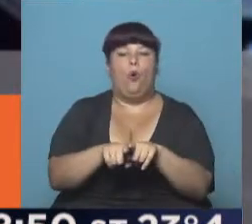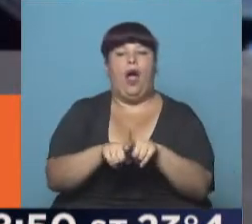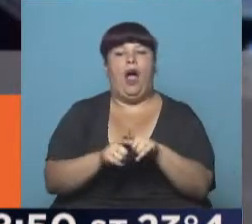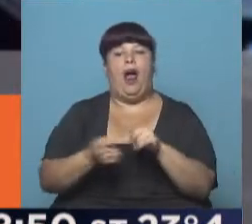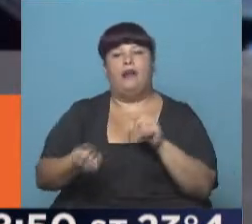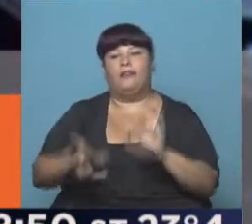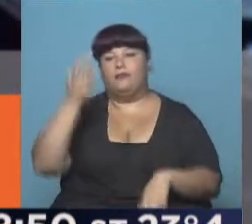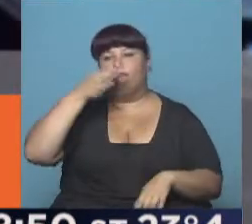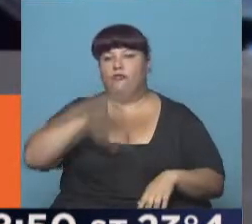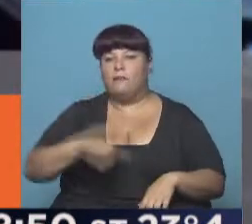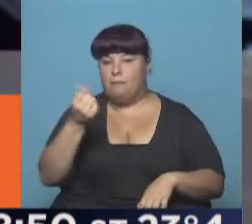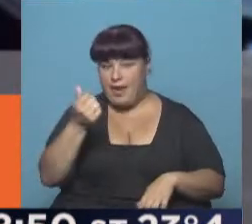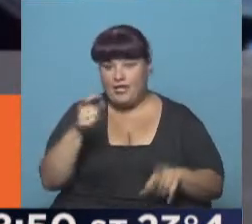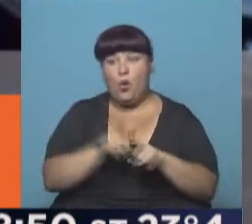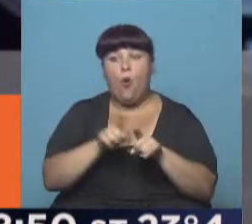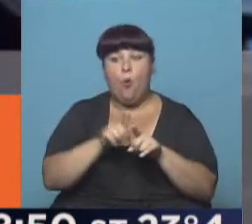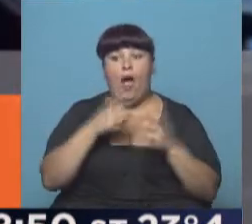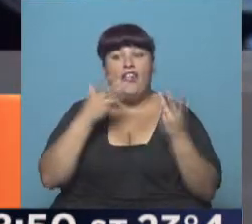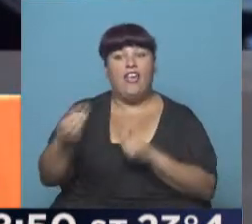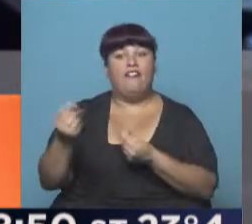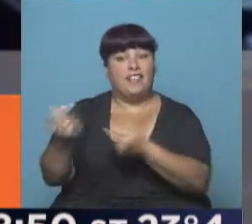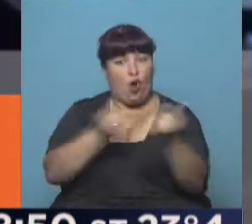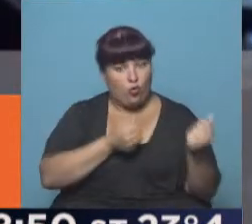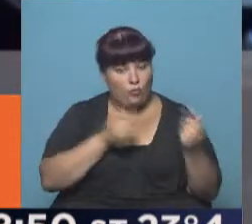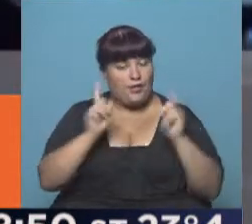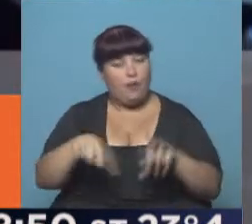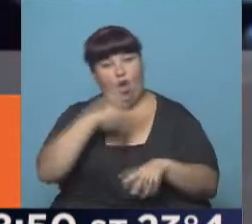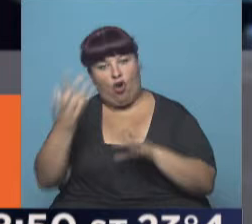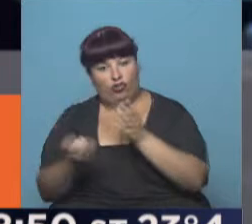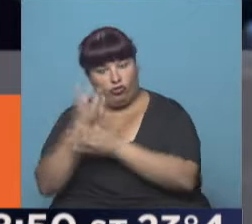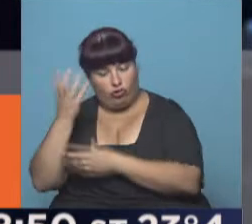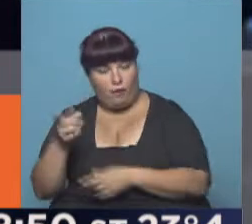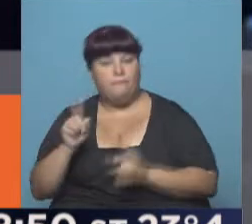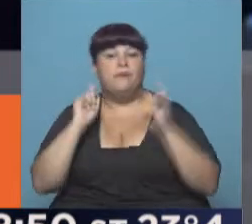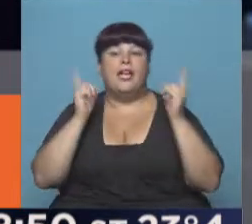suba indiscriminada de precios, así como está la defensa del consumidor.